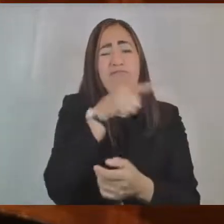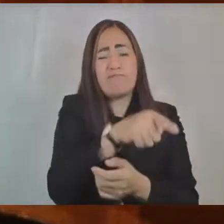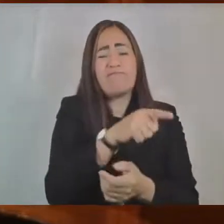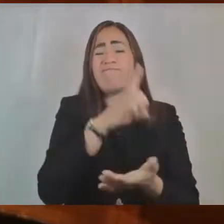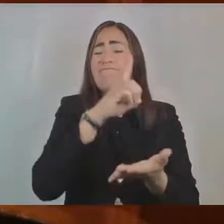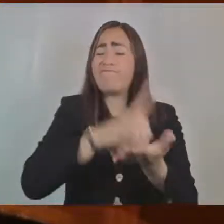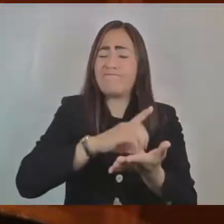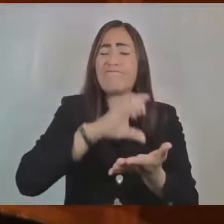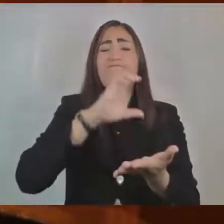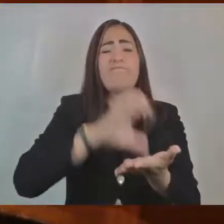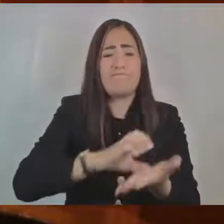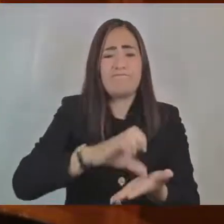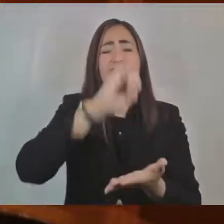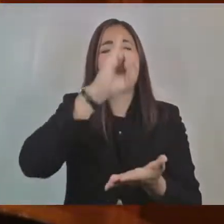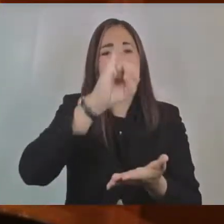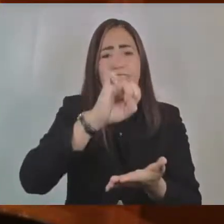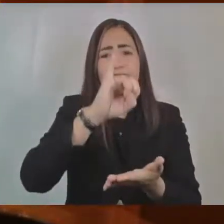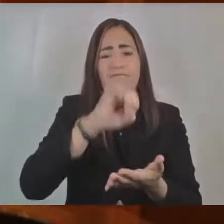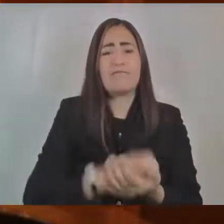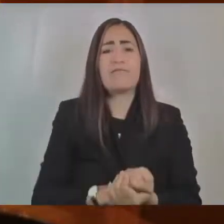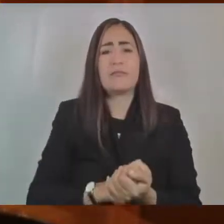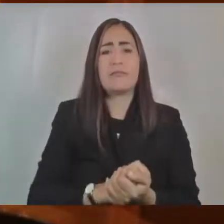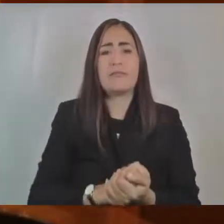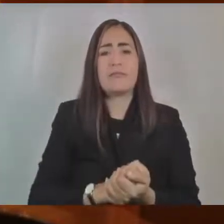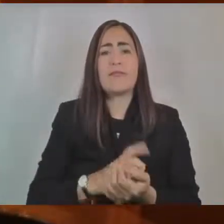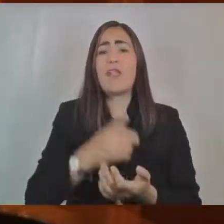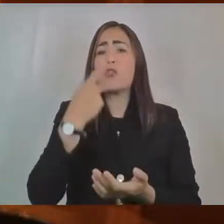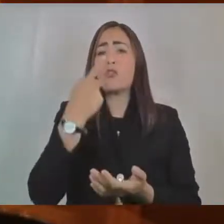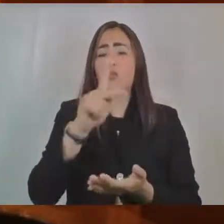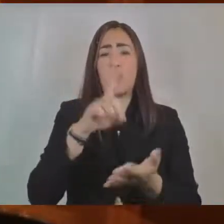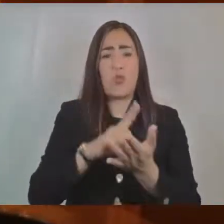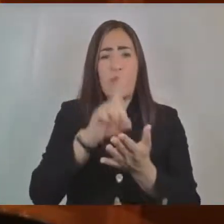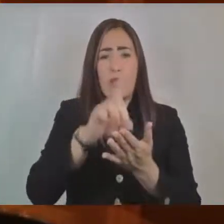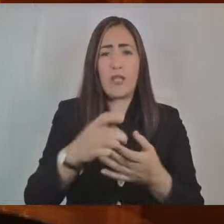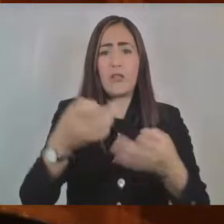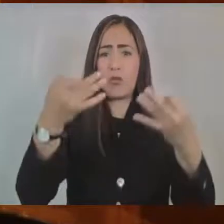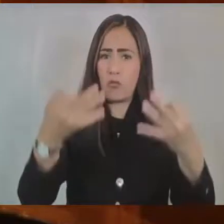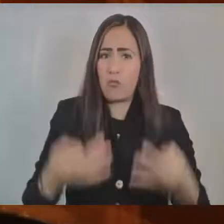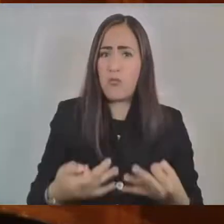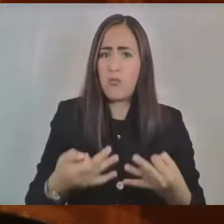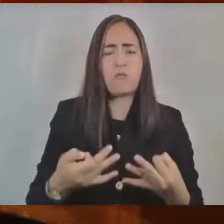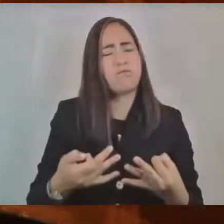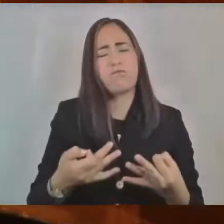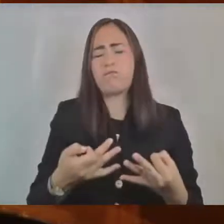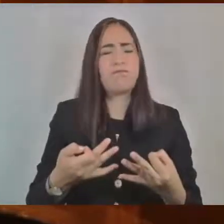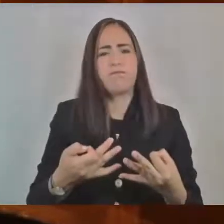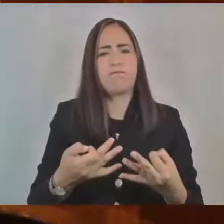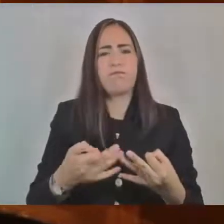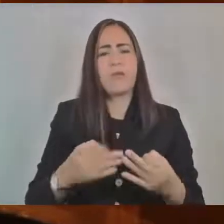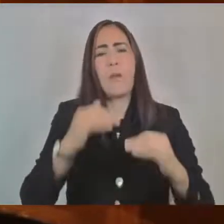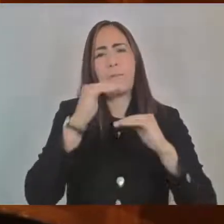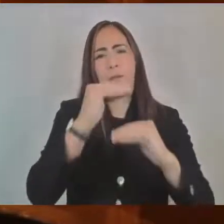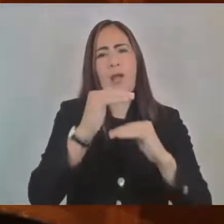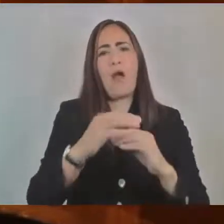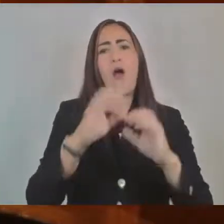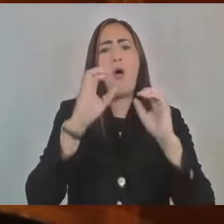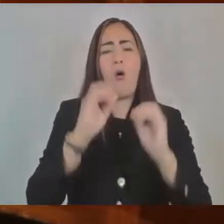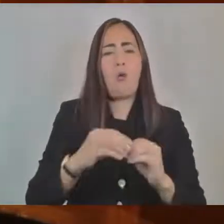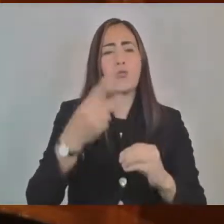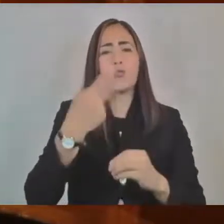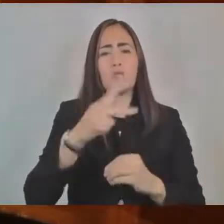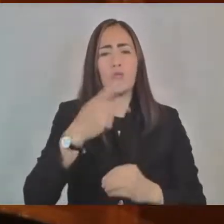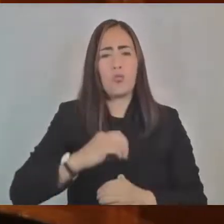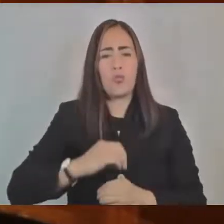discapacidad en relación con el derecho de la personalidad jurídica, de la participación y el libre tránsito de